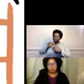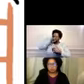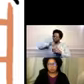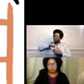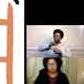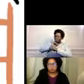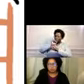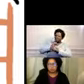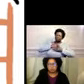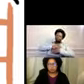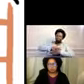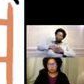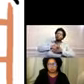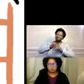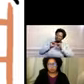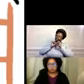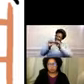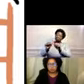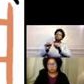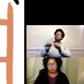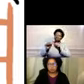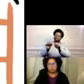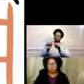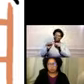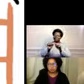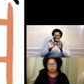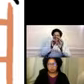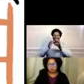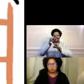encuestas, tenemos datos que muestran que funciona bastante.